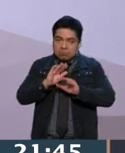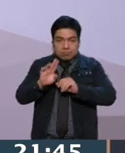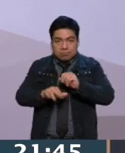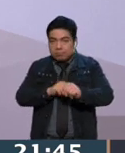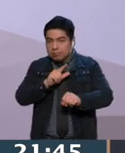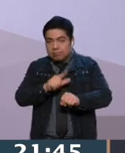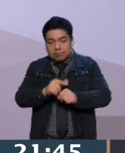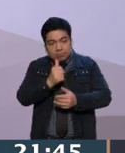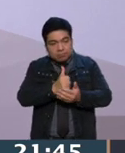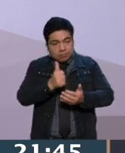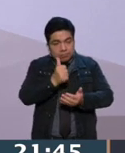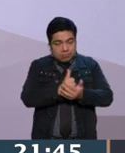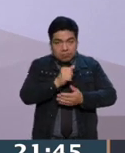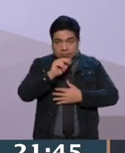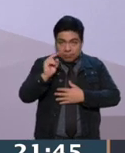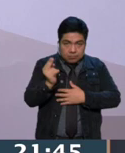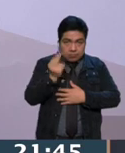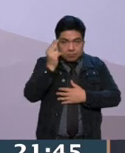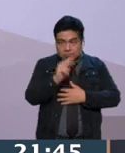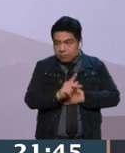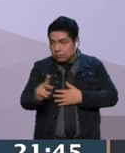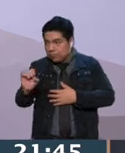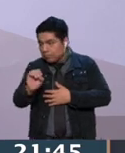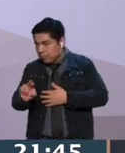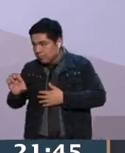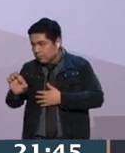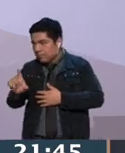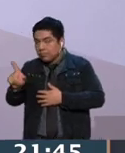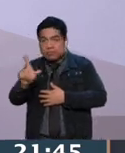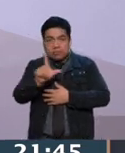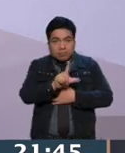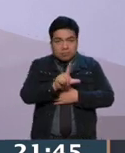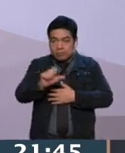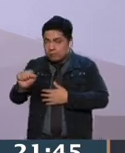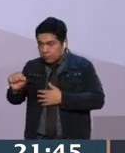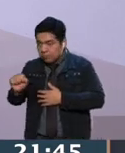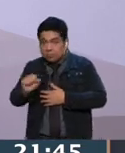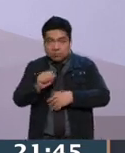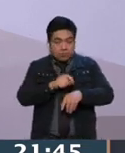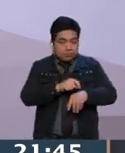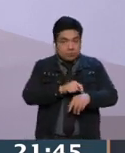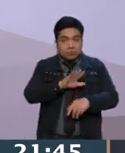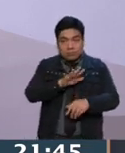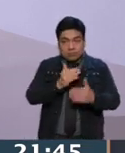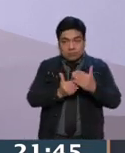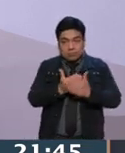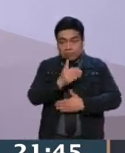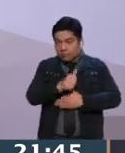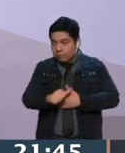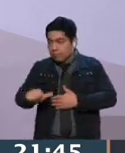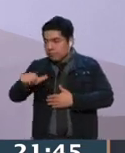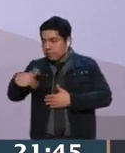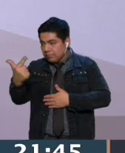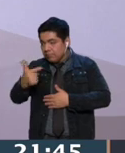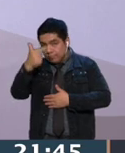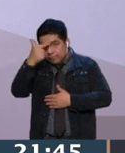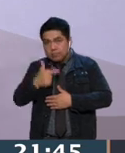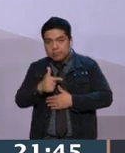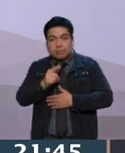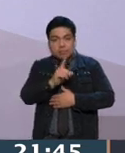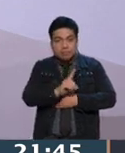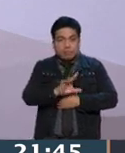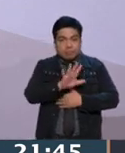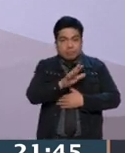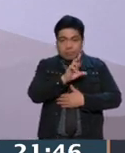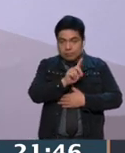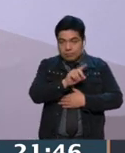Ciudad Universitaria a Periférico Oriente, con servicio de lunes a sábado de 5 de la mañana a medianoche y los domingos de